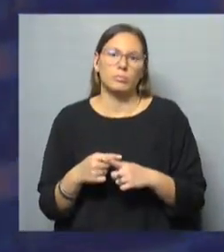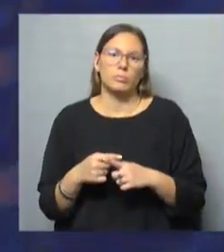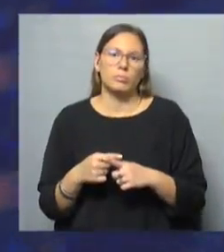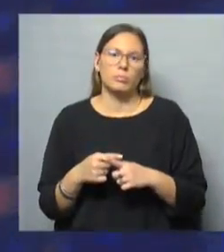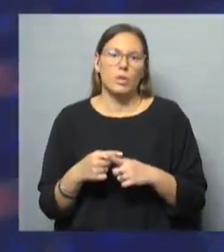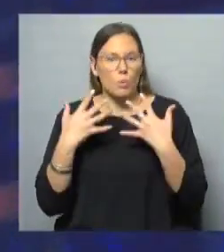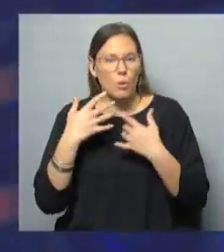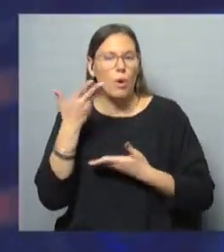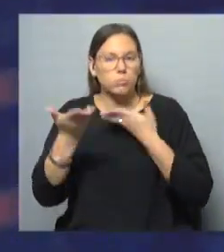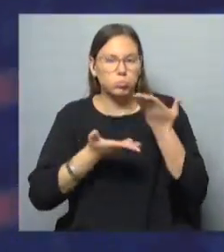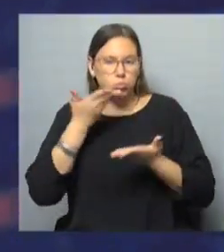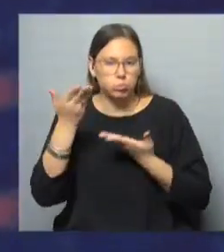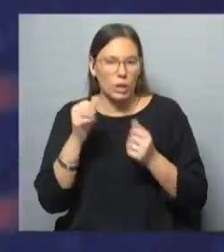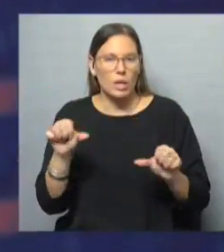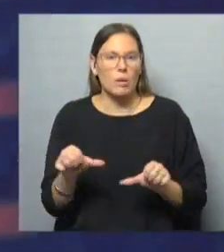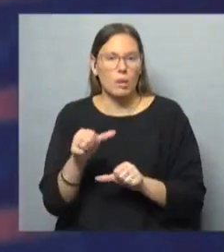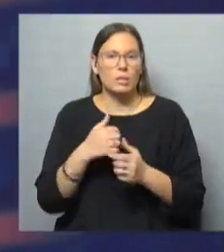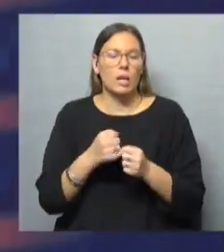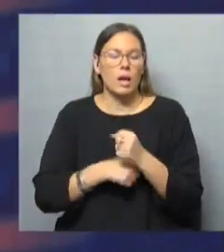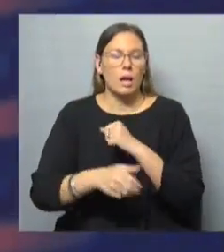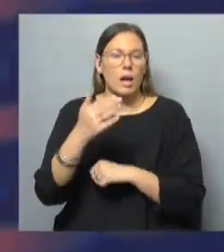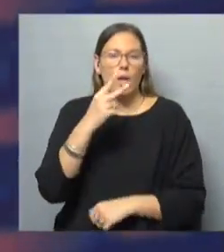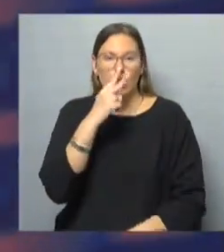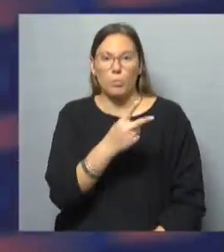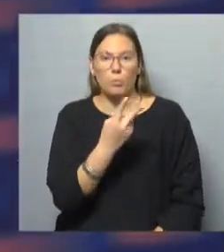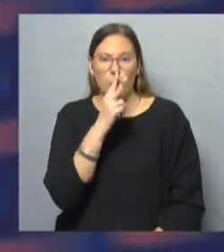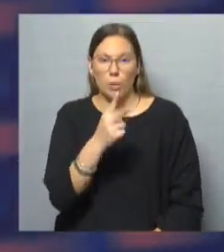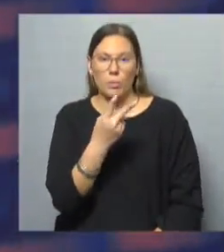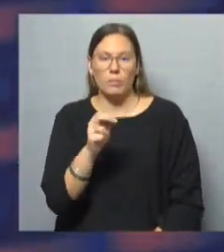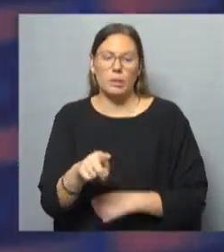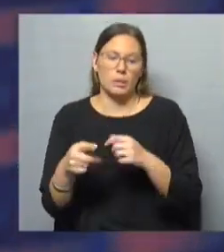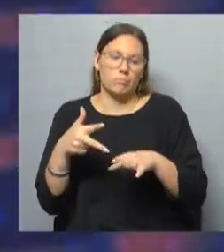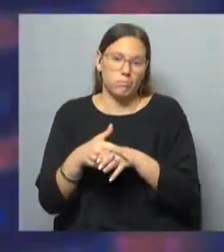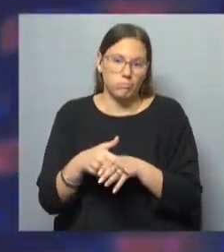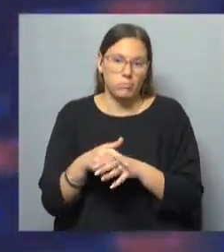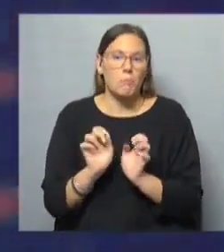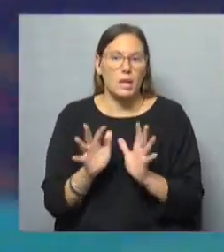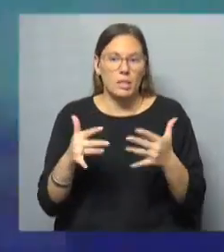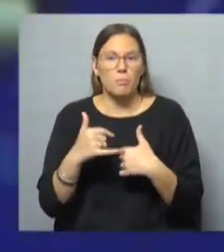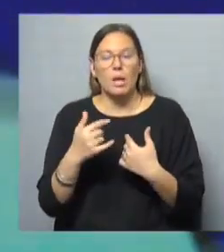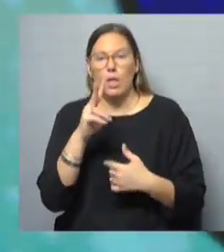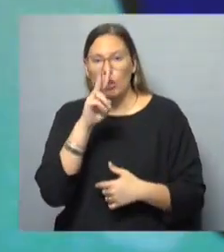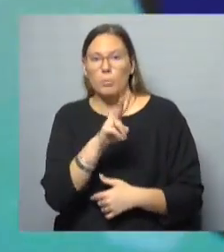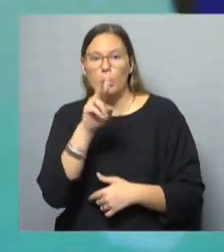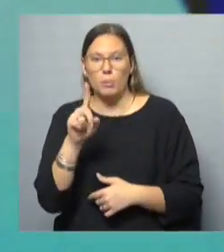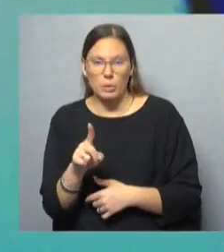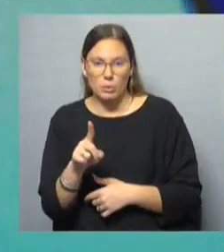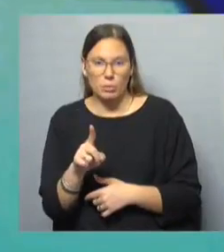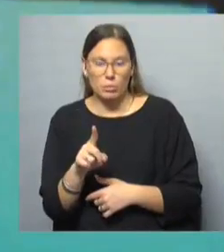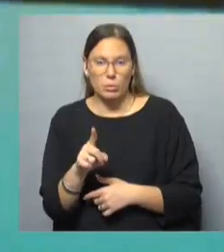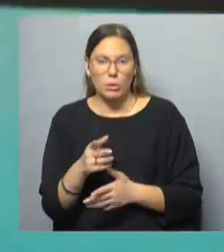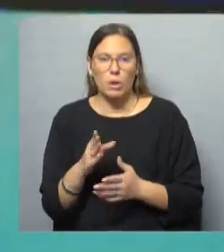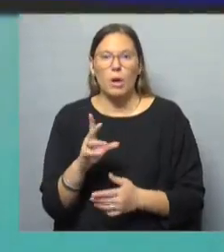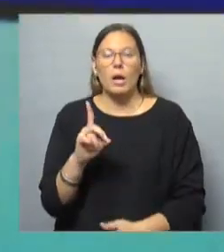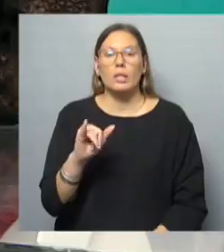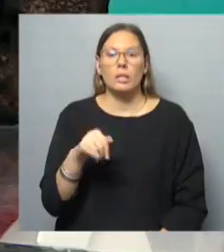es un recital que se iba a hacer en el 2020. Primero se corta por la pandemia y después en el 21, ya que parte y se va a Dino a hacer